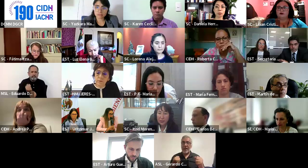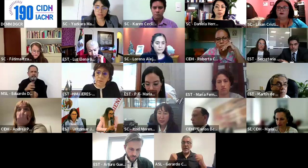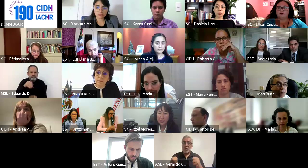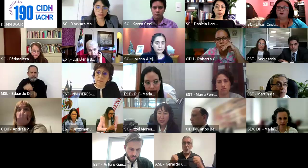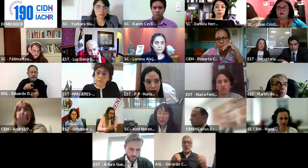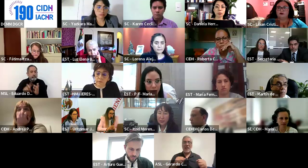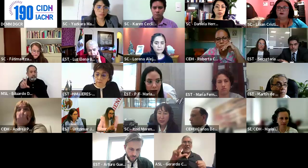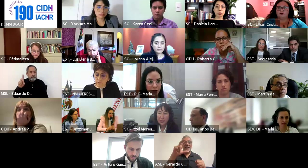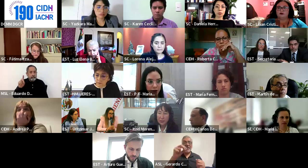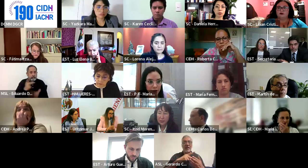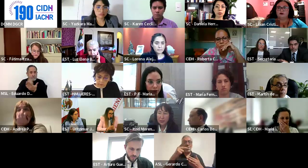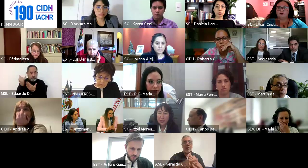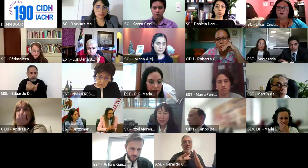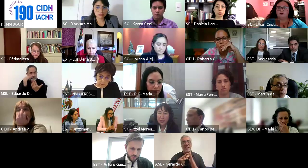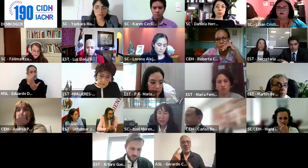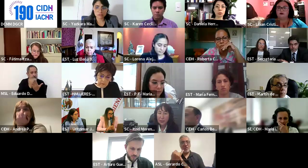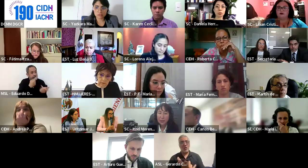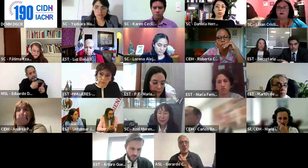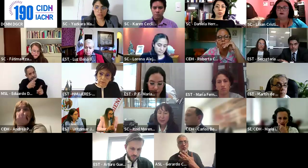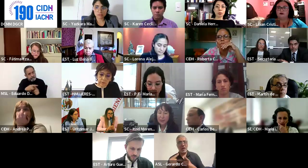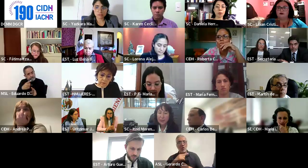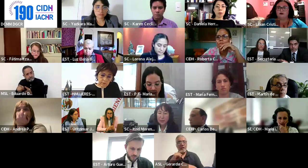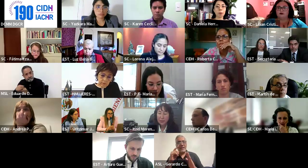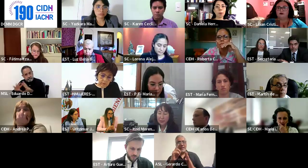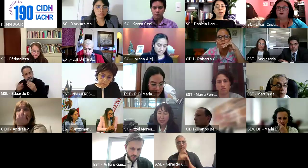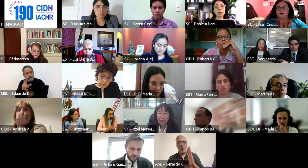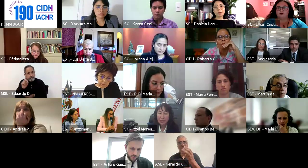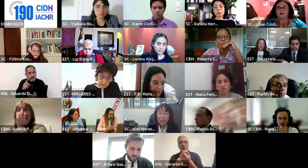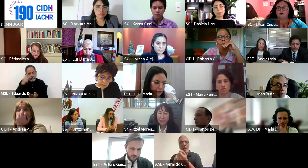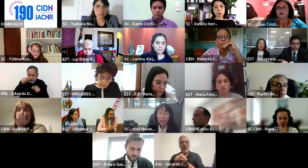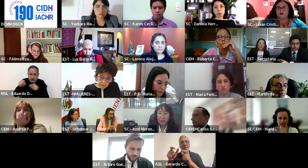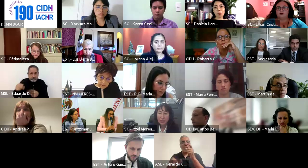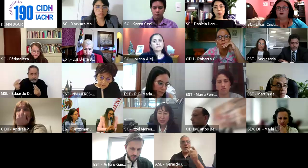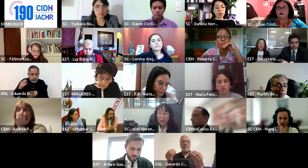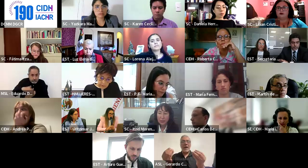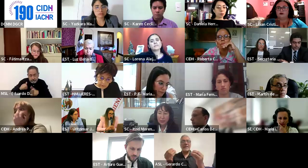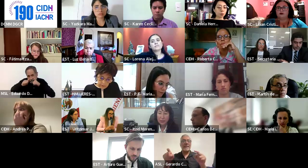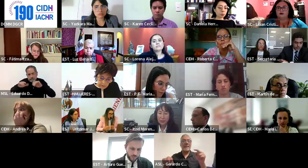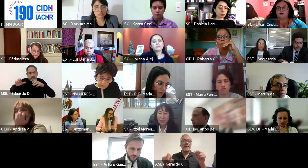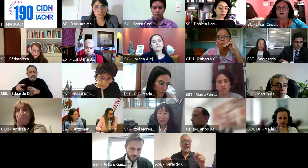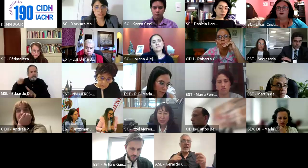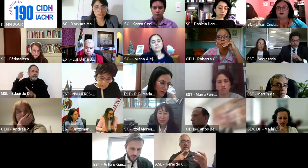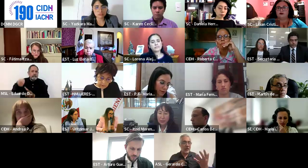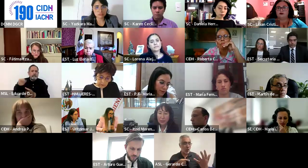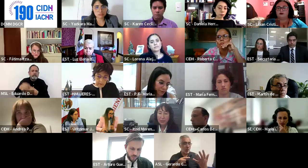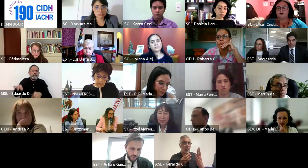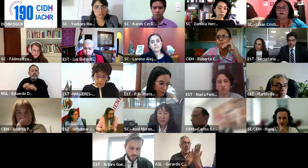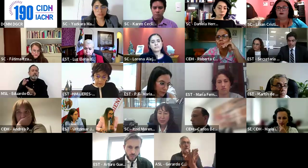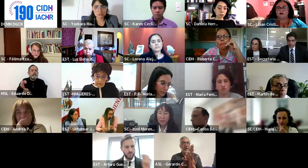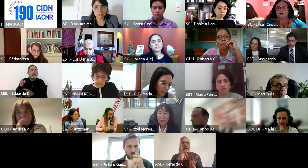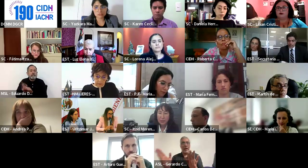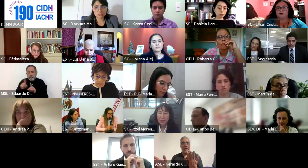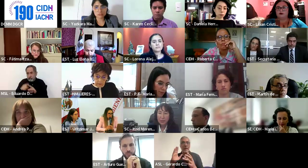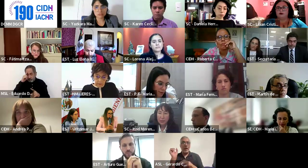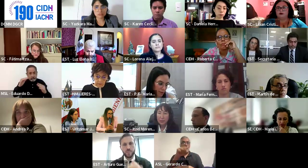30 programas y proyectos prioritarios diseñados para apoyar a las personas más necesitadas, que tiene como pilares fundamentales el combate